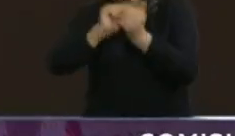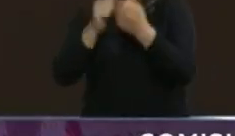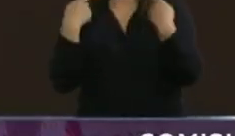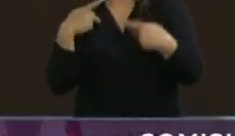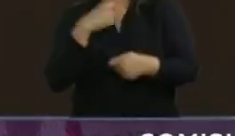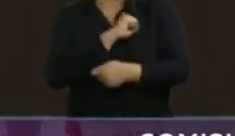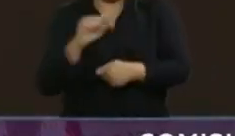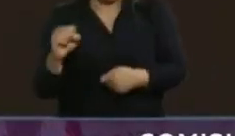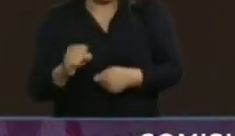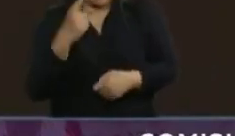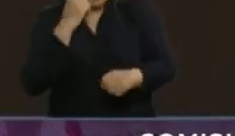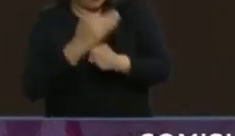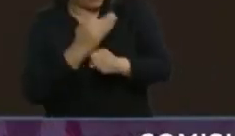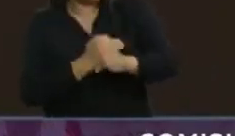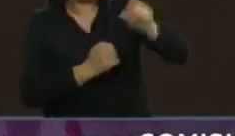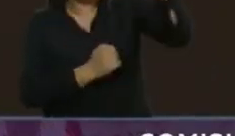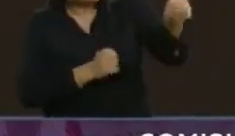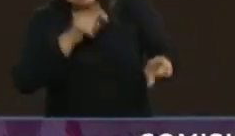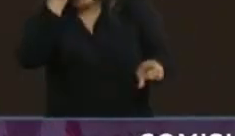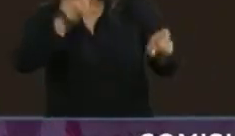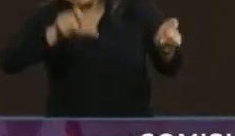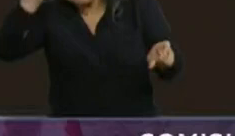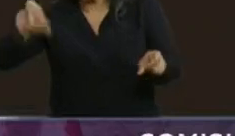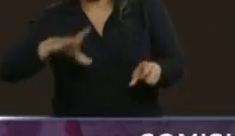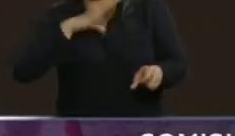Por cierto, en todas las columnas hay un michoacano.